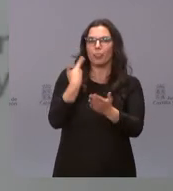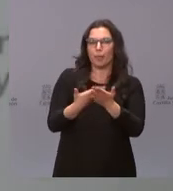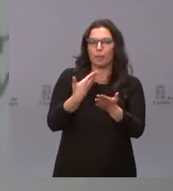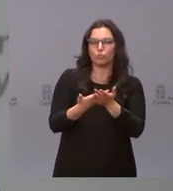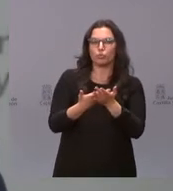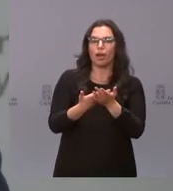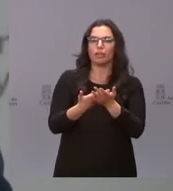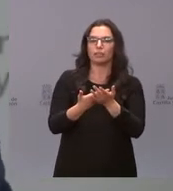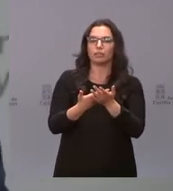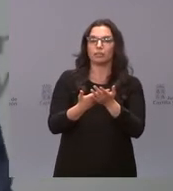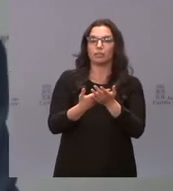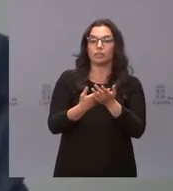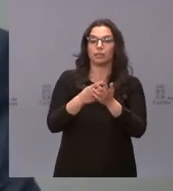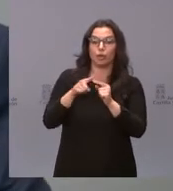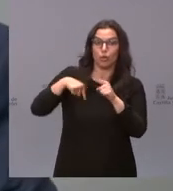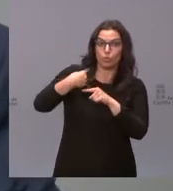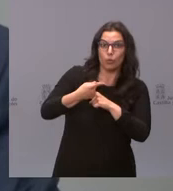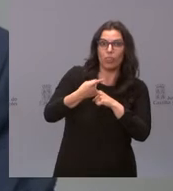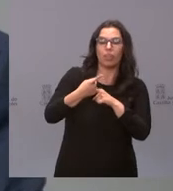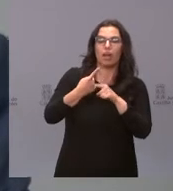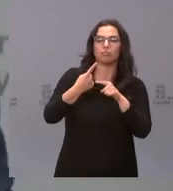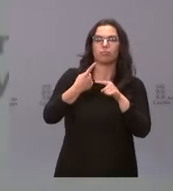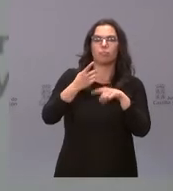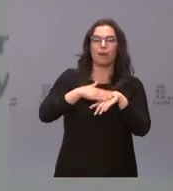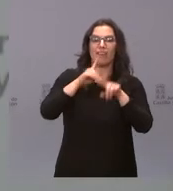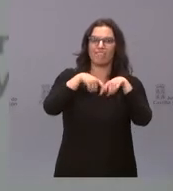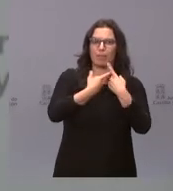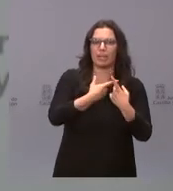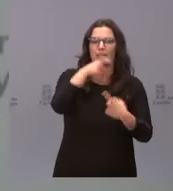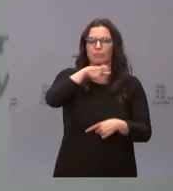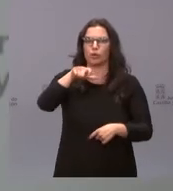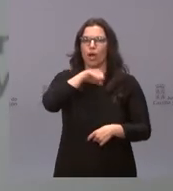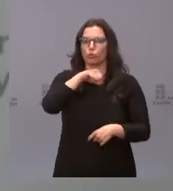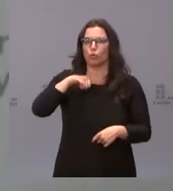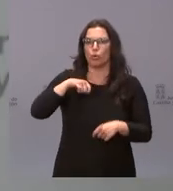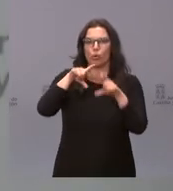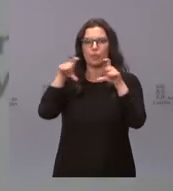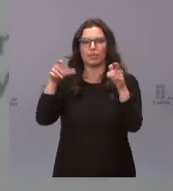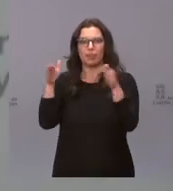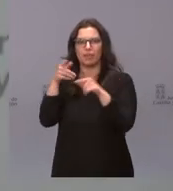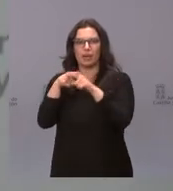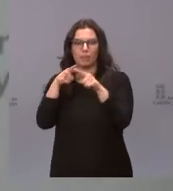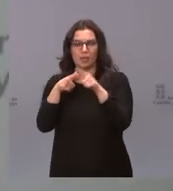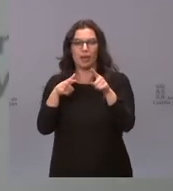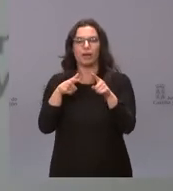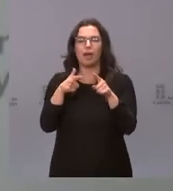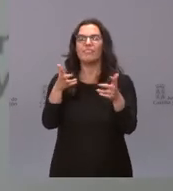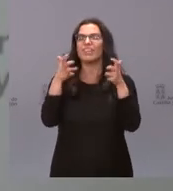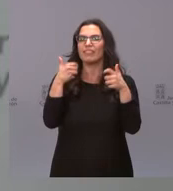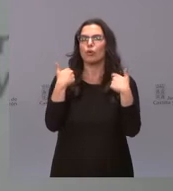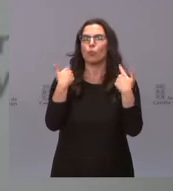que las familias autónomos y pymes van a tener con esta